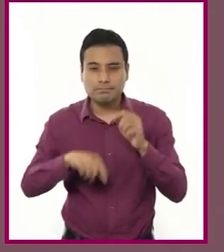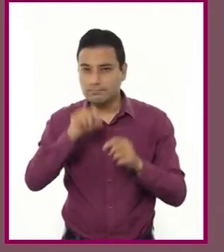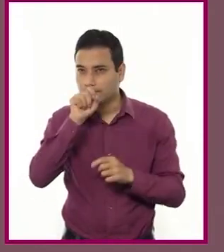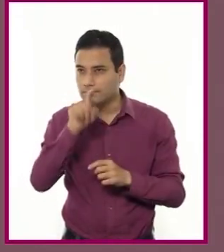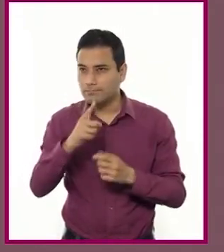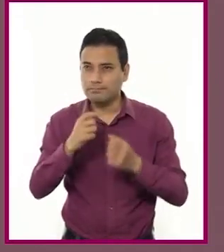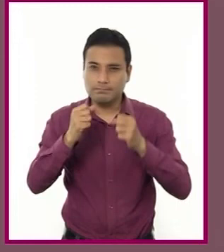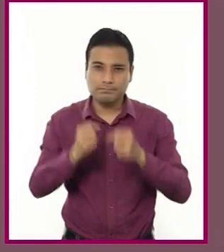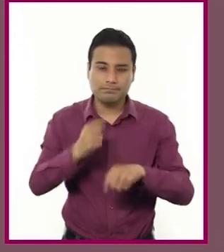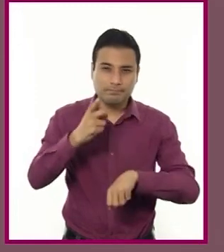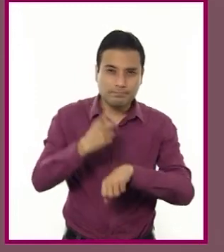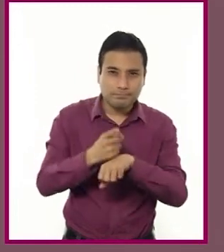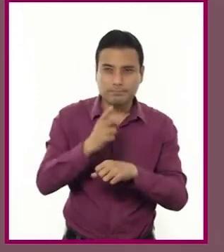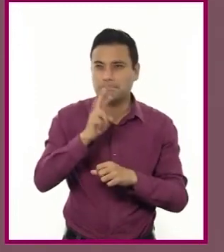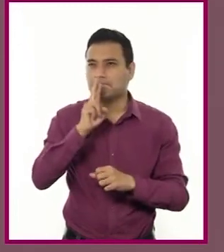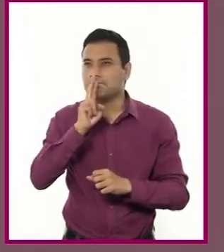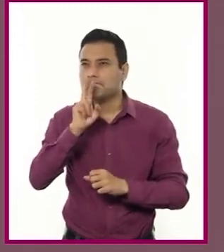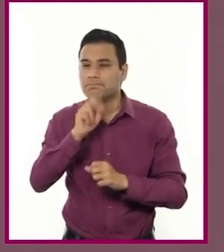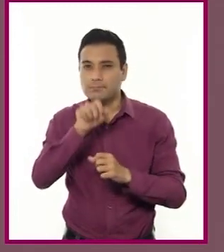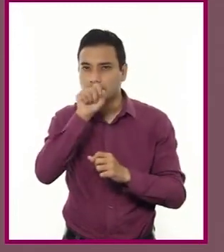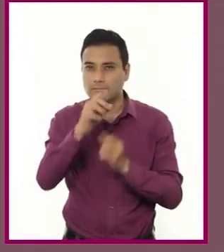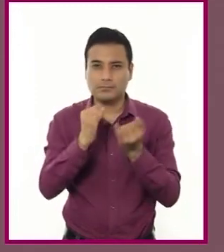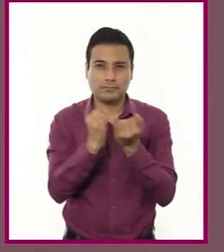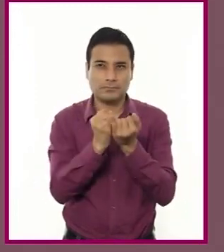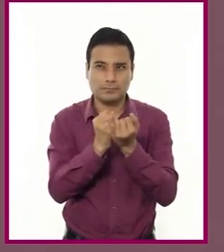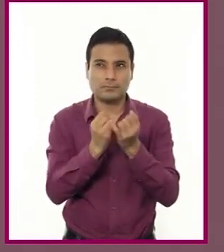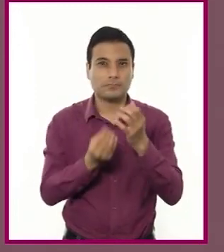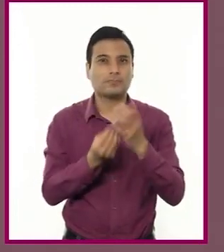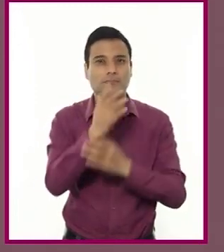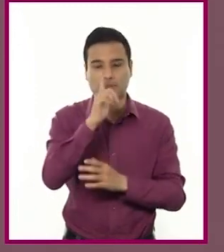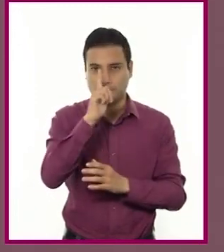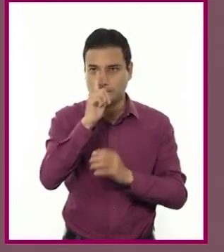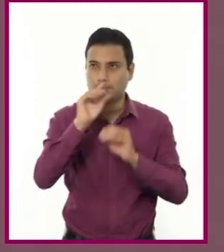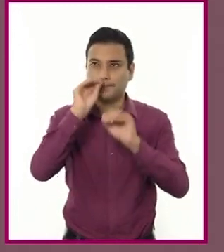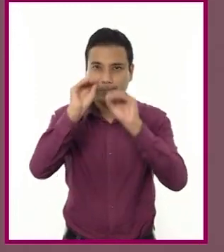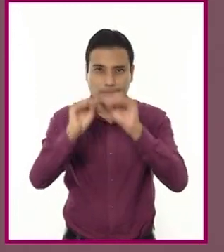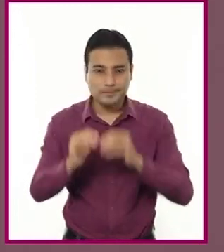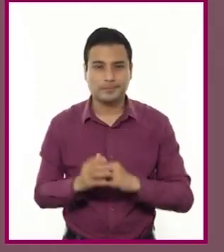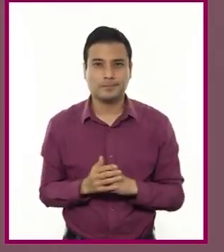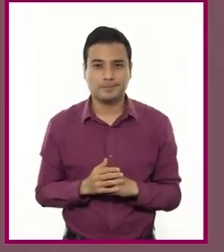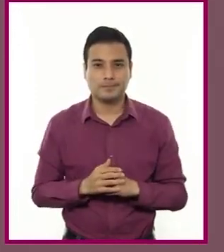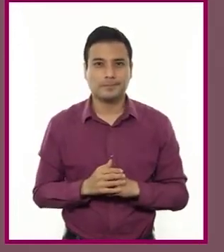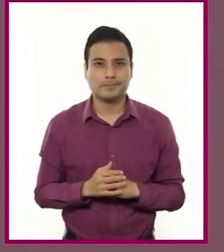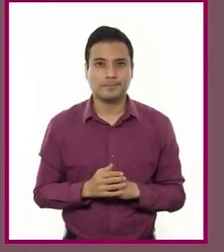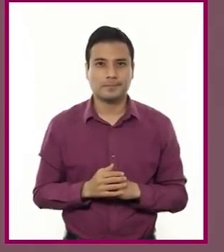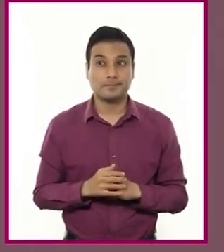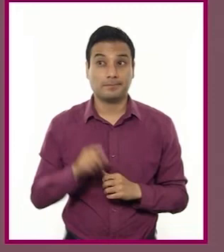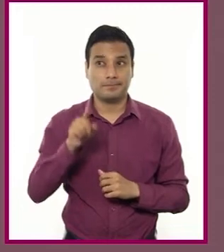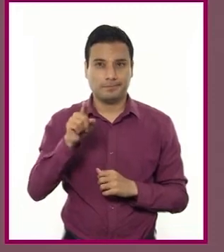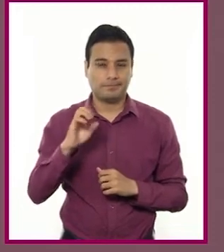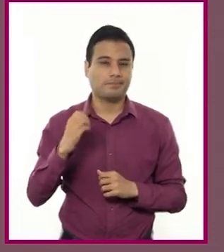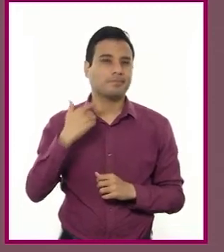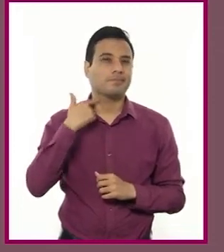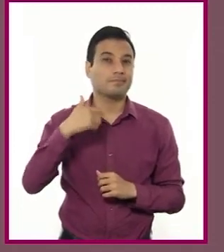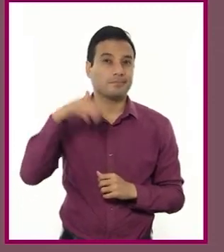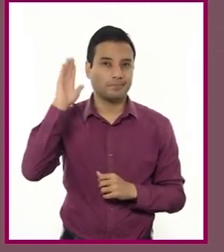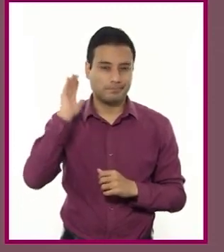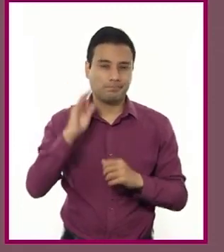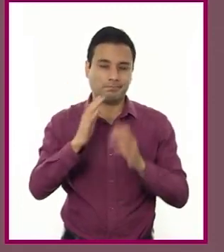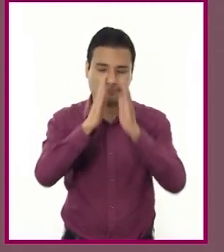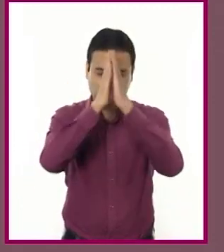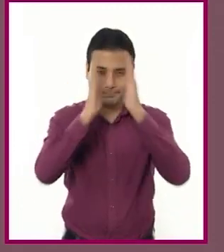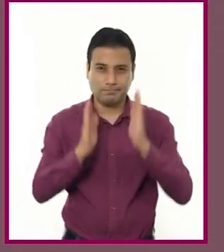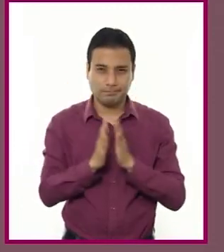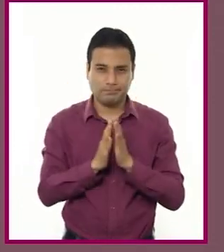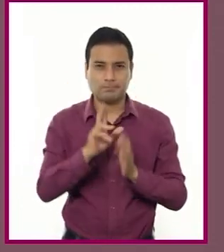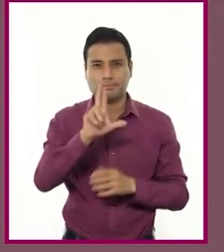de infraestructura como el de dotarle de un mejor sistema de electrificación. El exconvento de Acolman está abierto al público de martes a